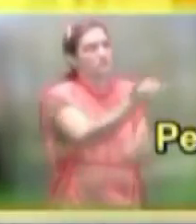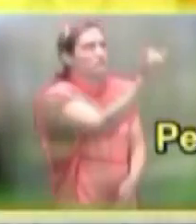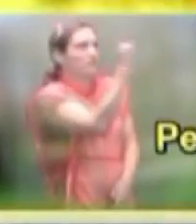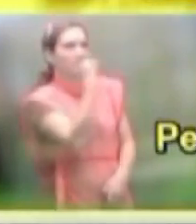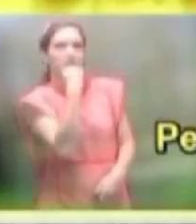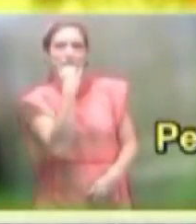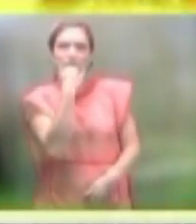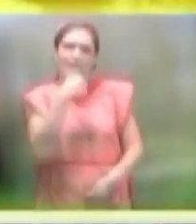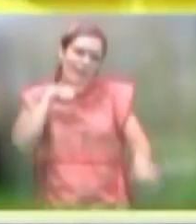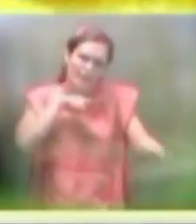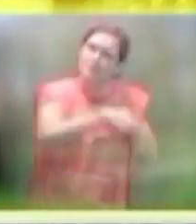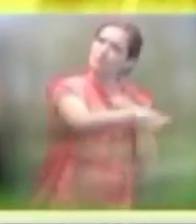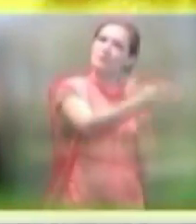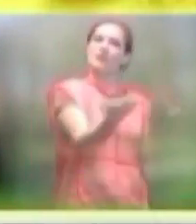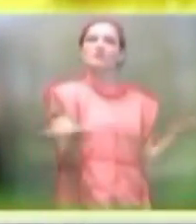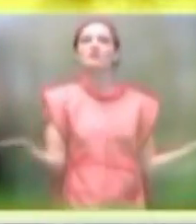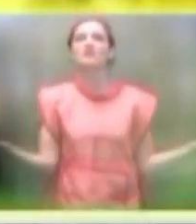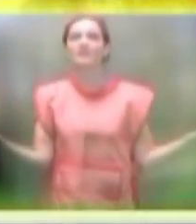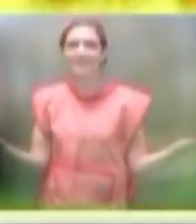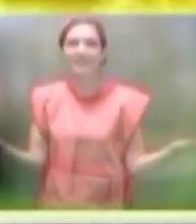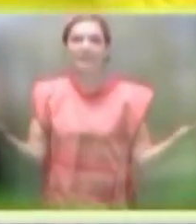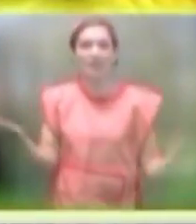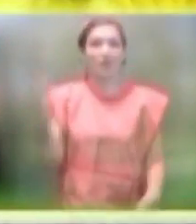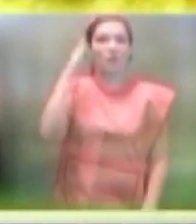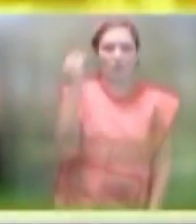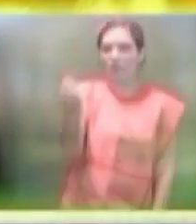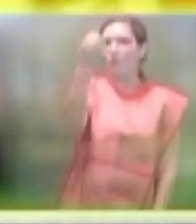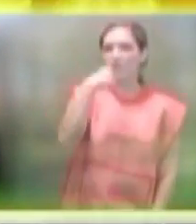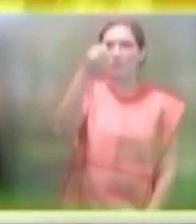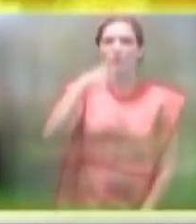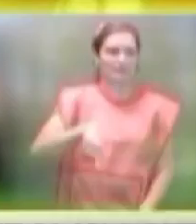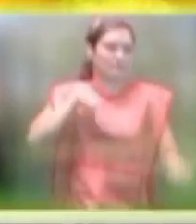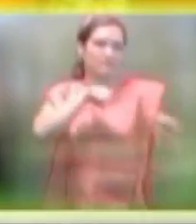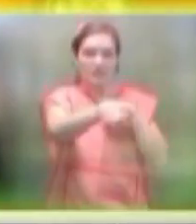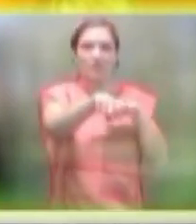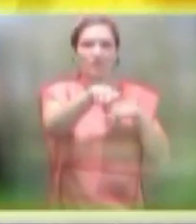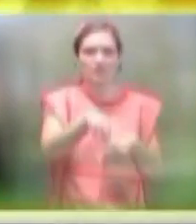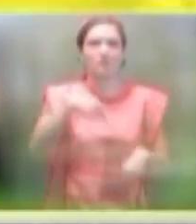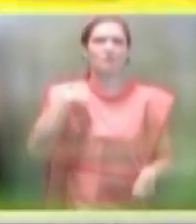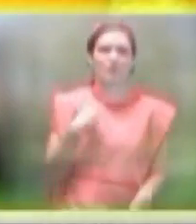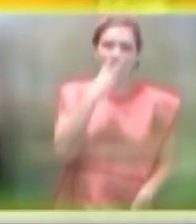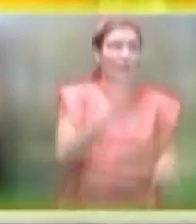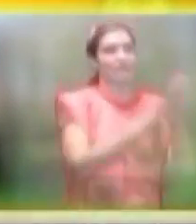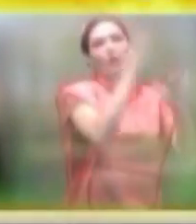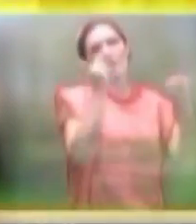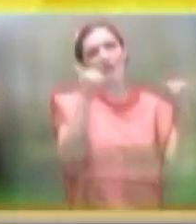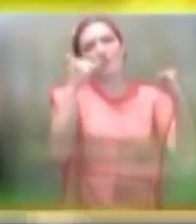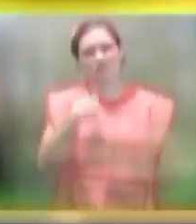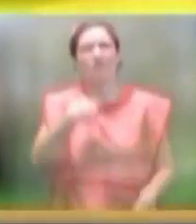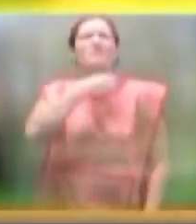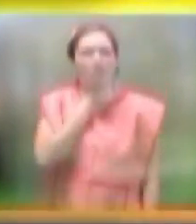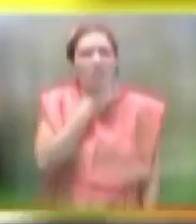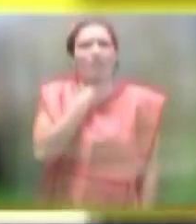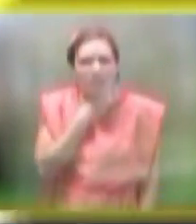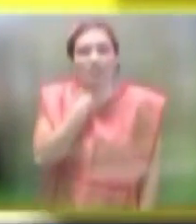mis amigos diciéndome: ¡apúrate! Por comer muy apurado, por querer ir a jugar,